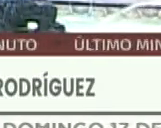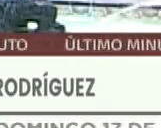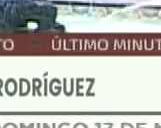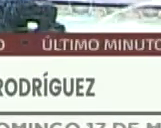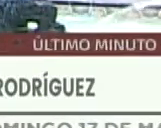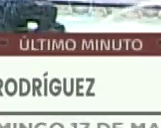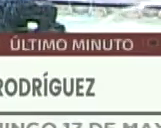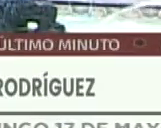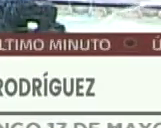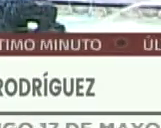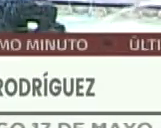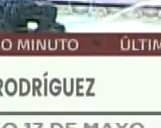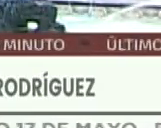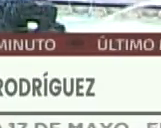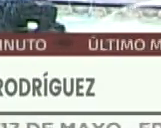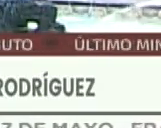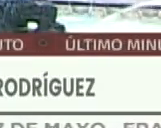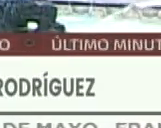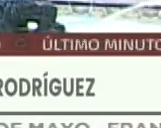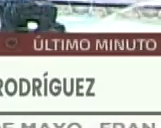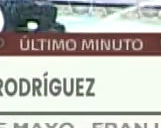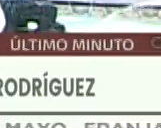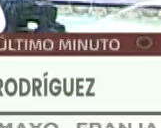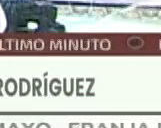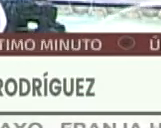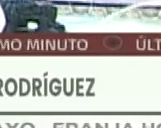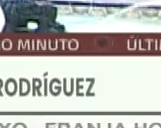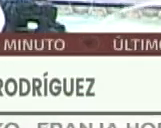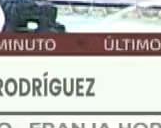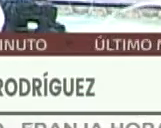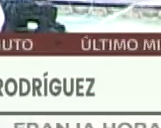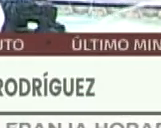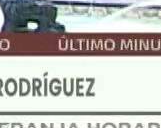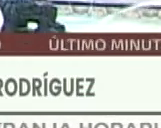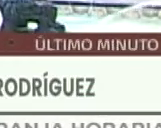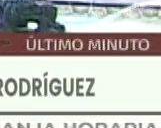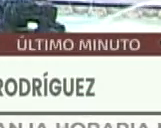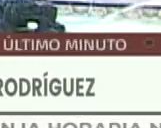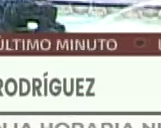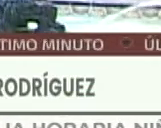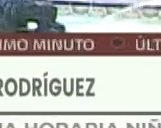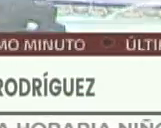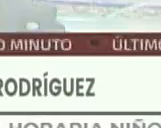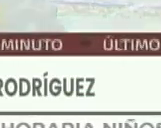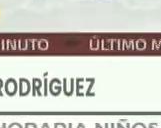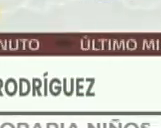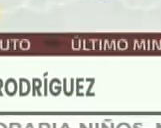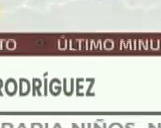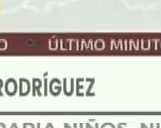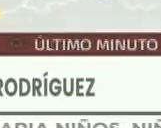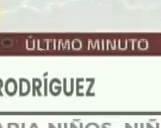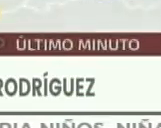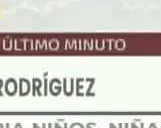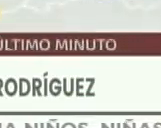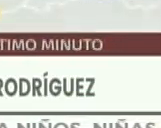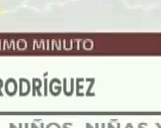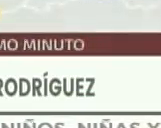una suma de 541 casos en Venezuela. De estos 37 nuevos